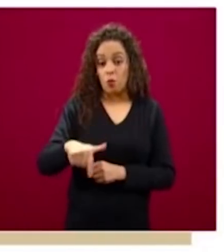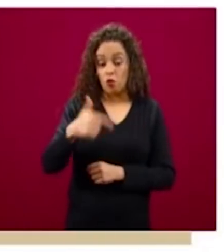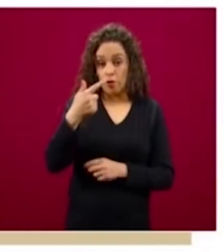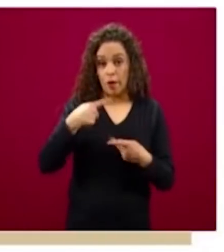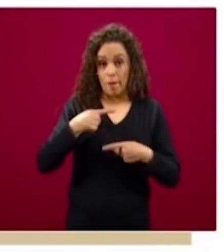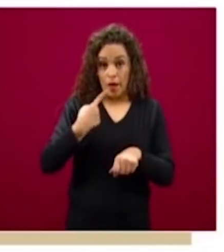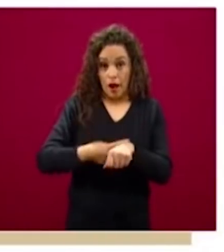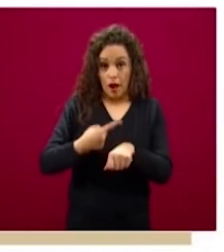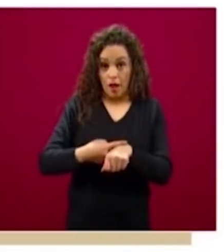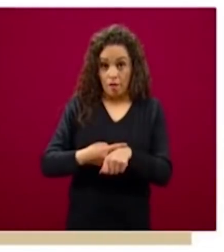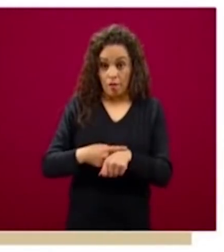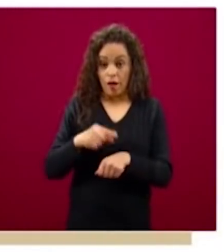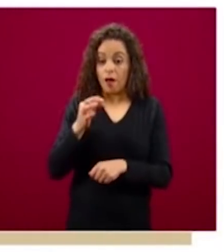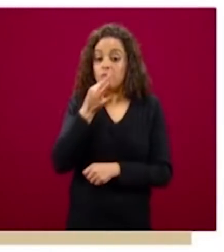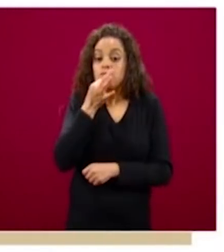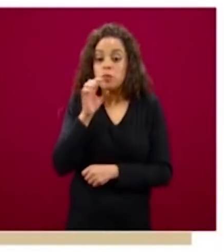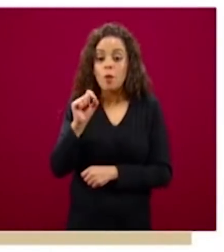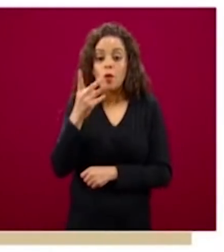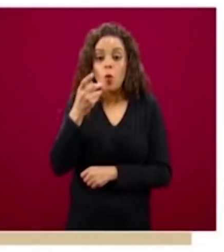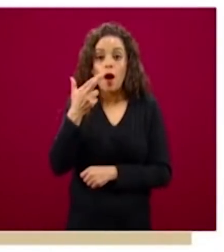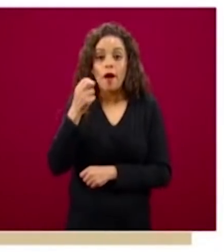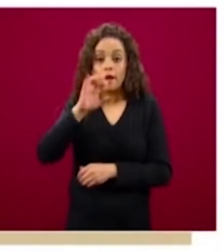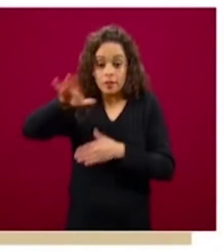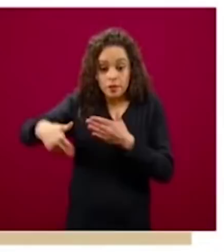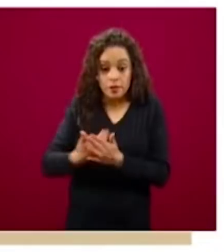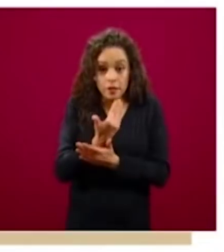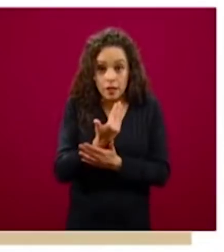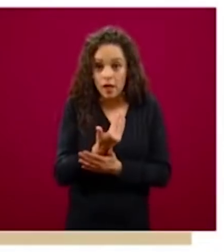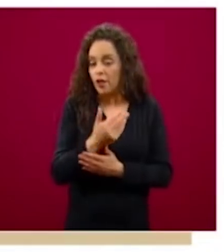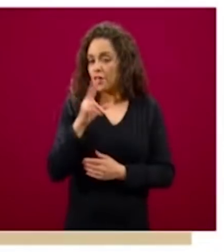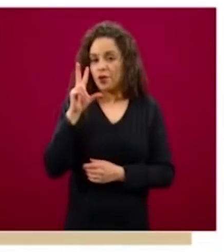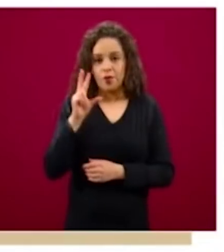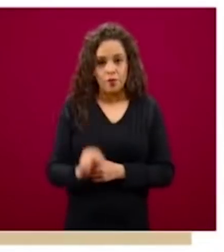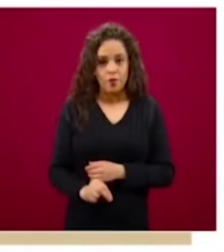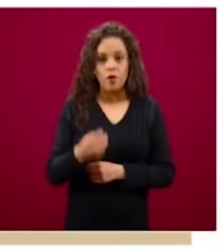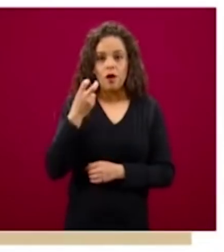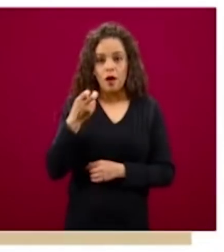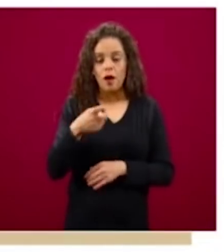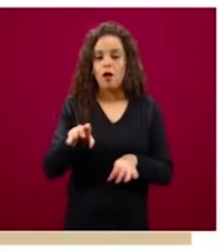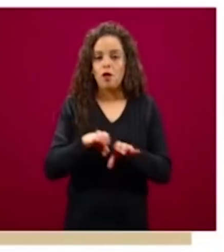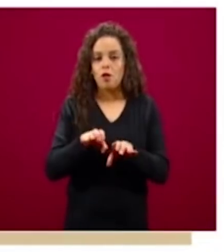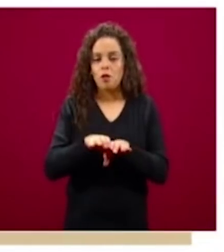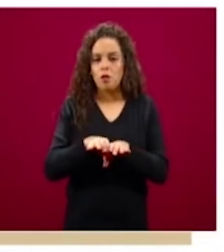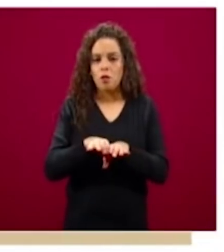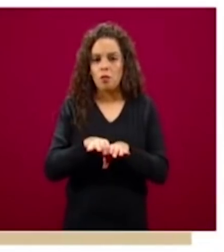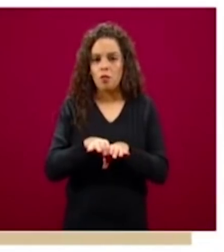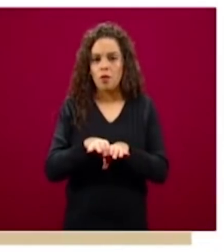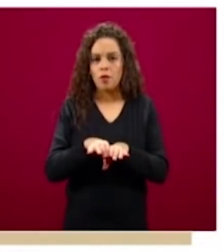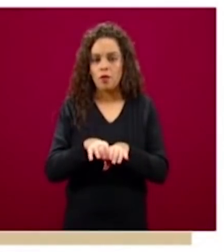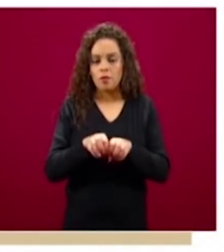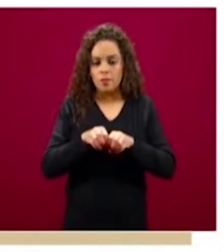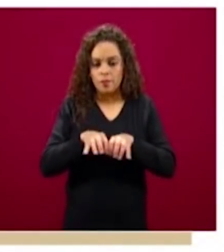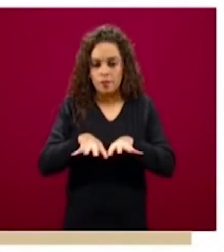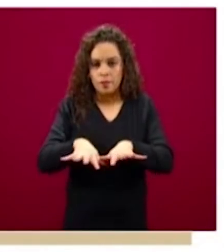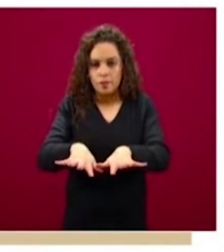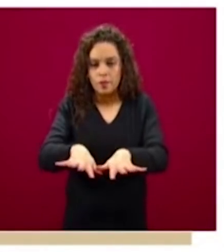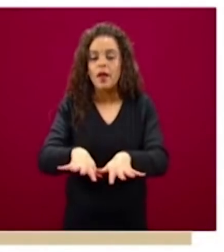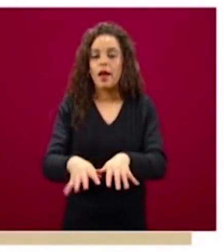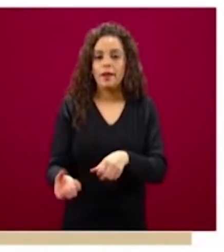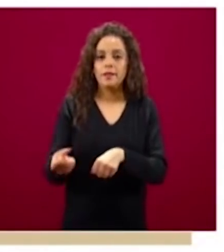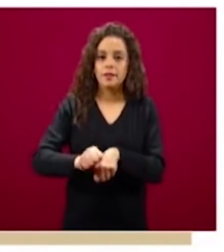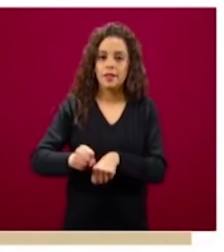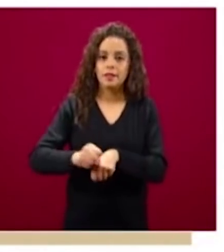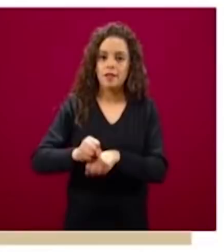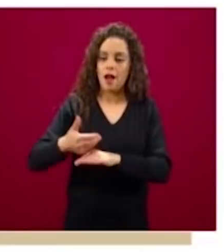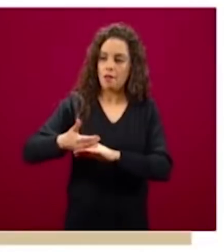últimas 24 horas o son casos de las últimas 24 horas, sino que estas se distribuyen en todas las semanas